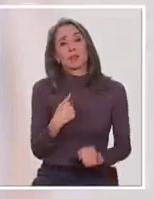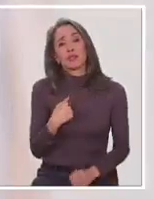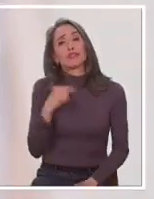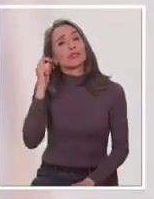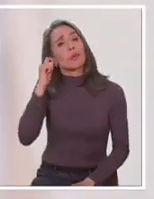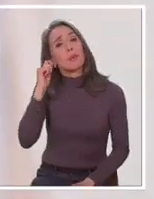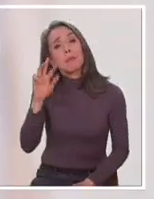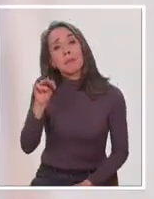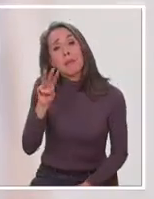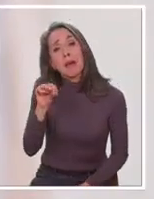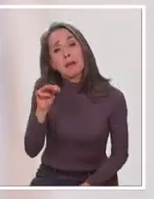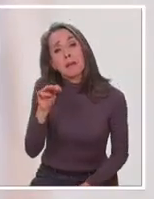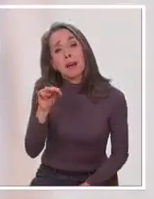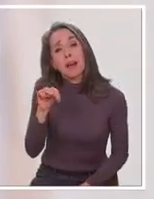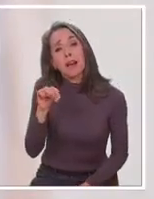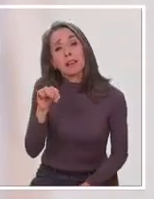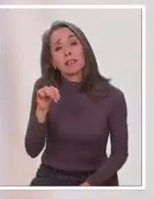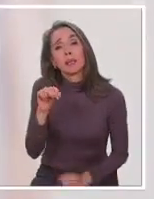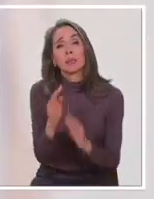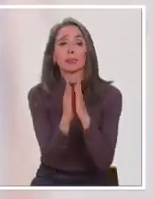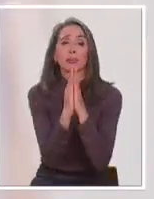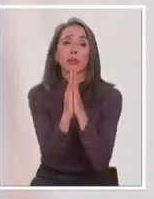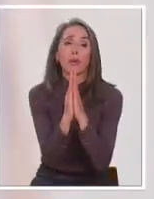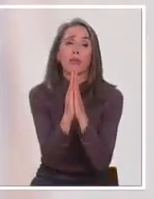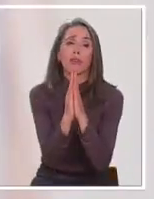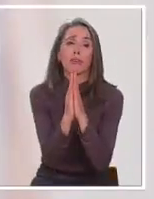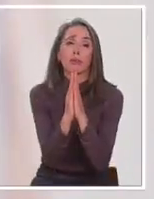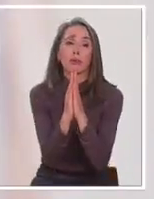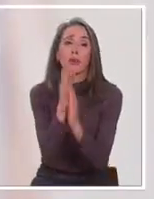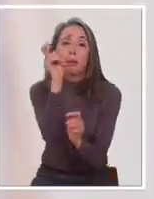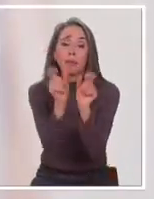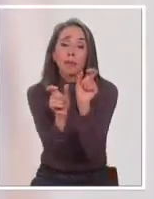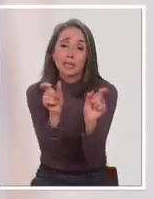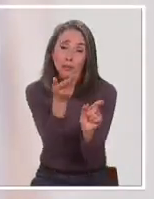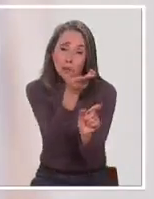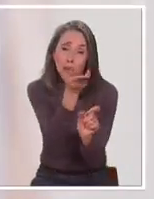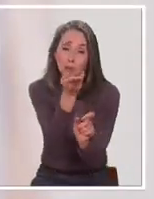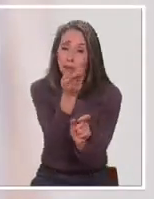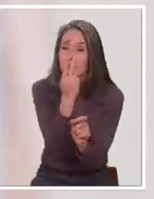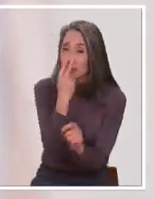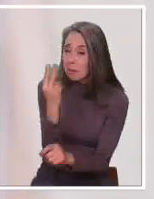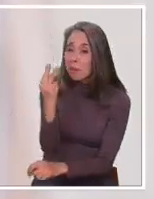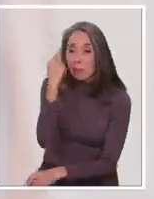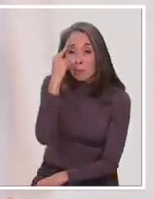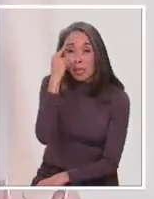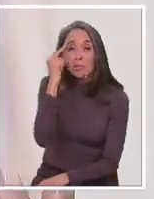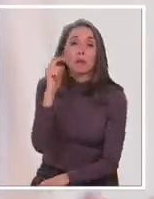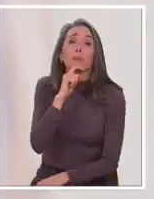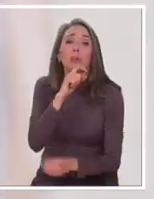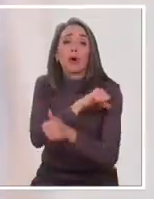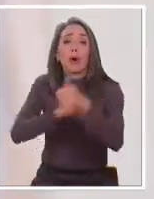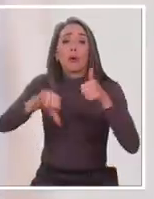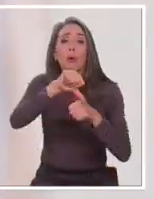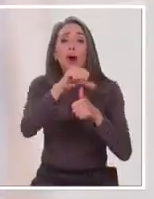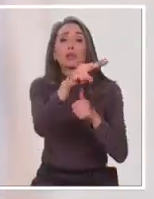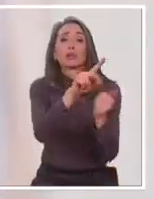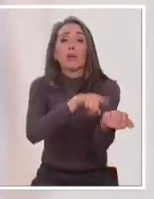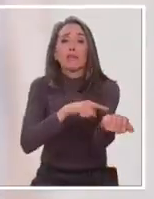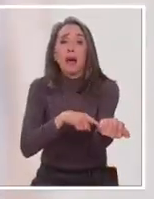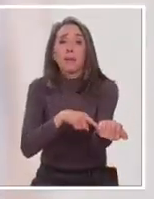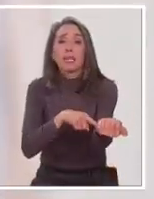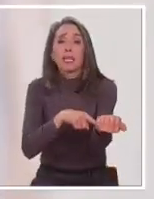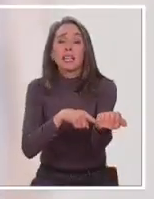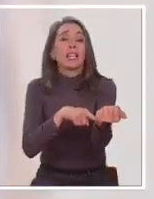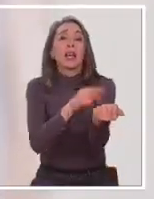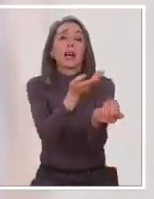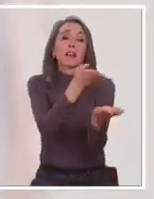mamá, que por favor, que la gente que piense que su familiar va a vivir la